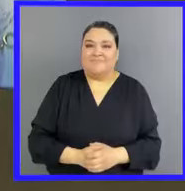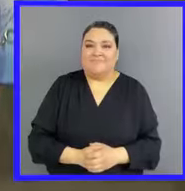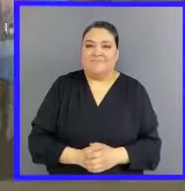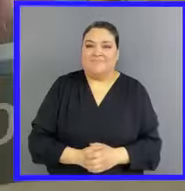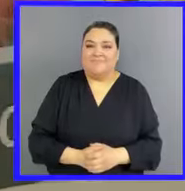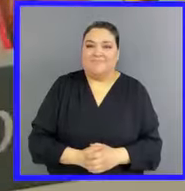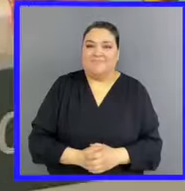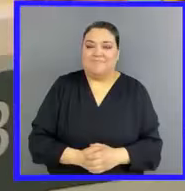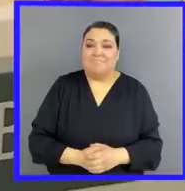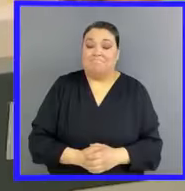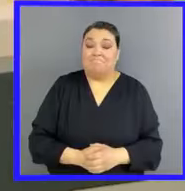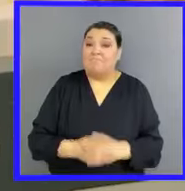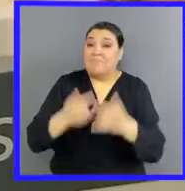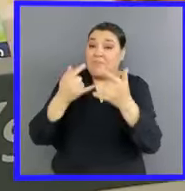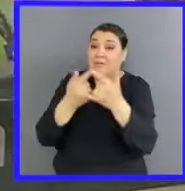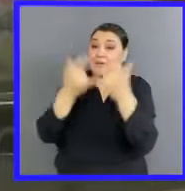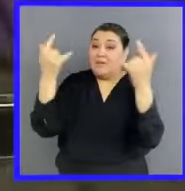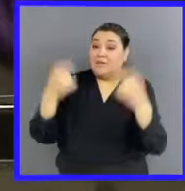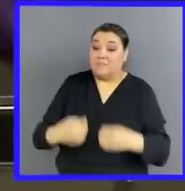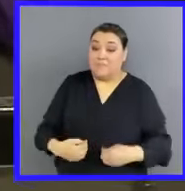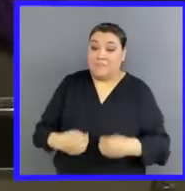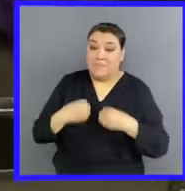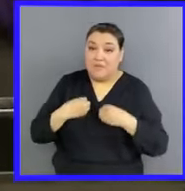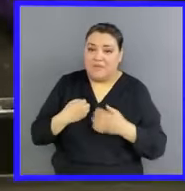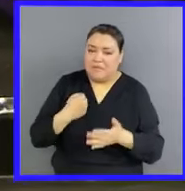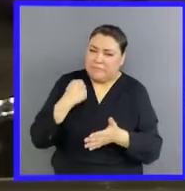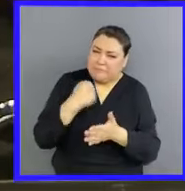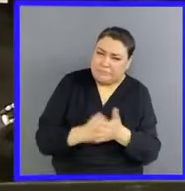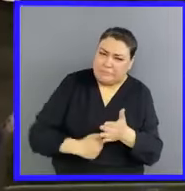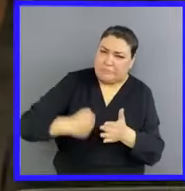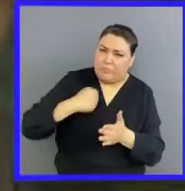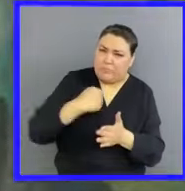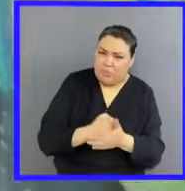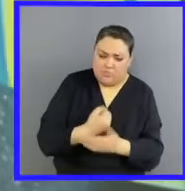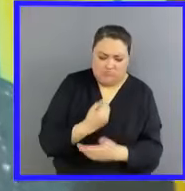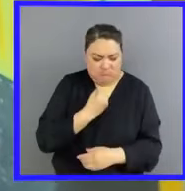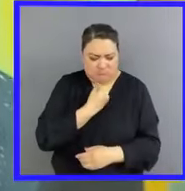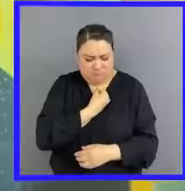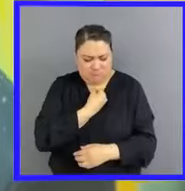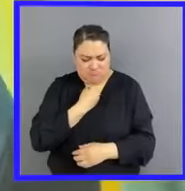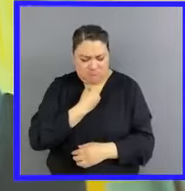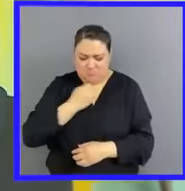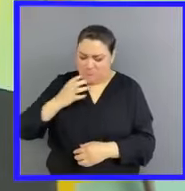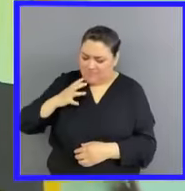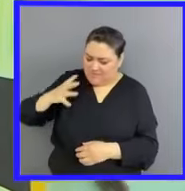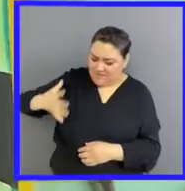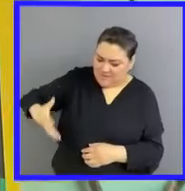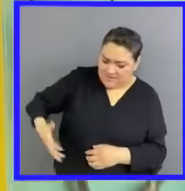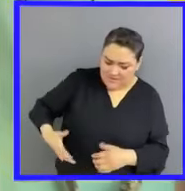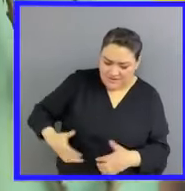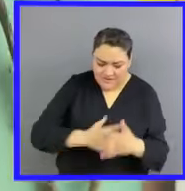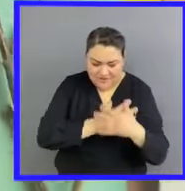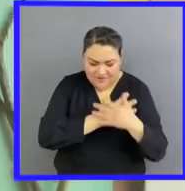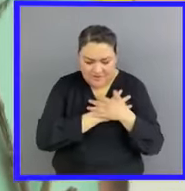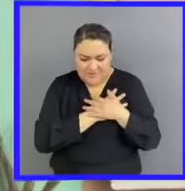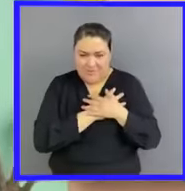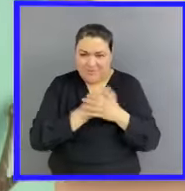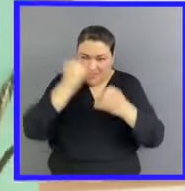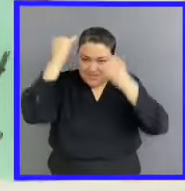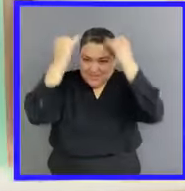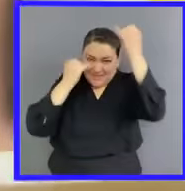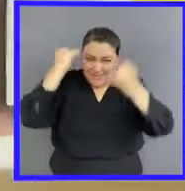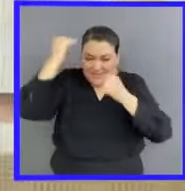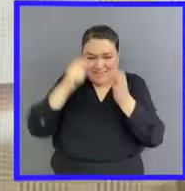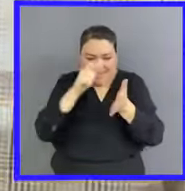Historias de vida, de lucha y resiliencia, pero también de orgullo, pasión e infinita creatividad de autoras y autores